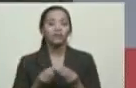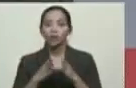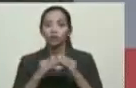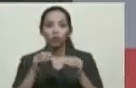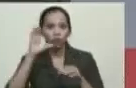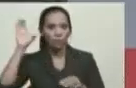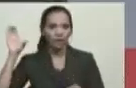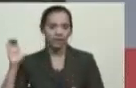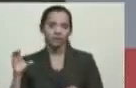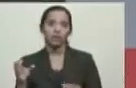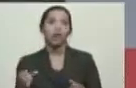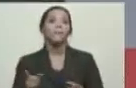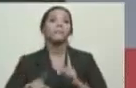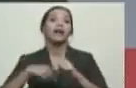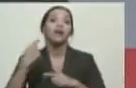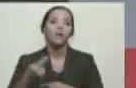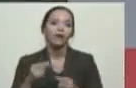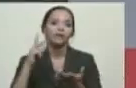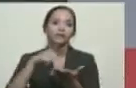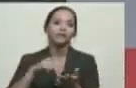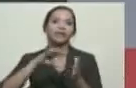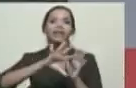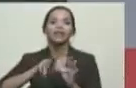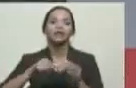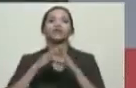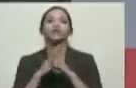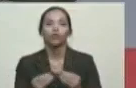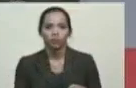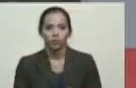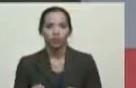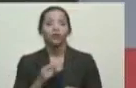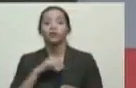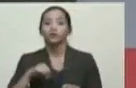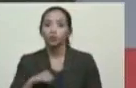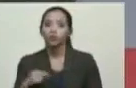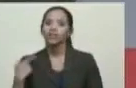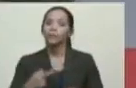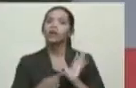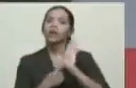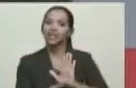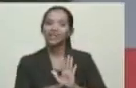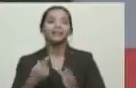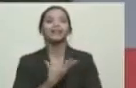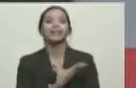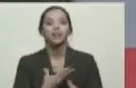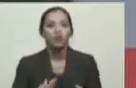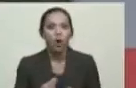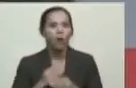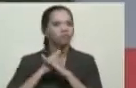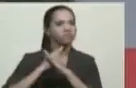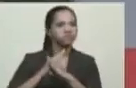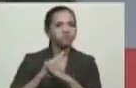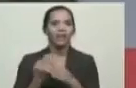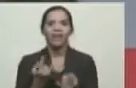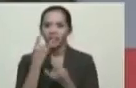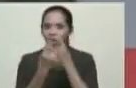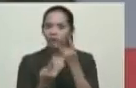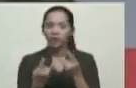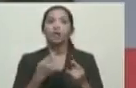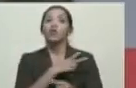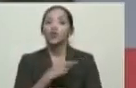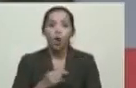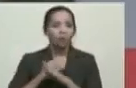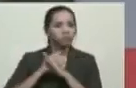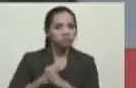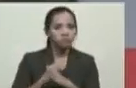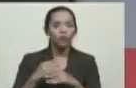países, para luego ellos entrar y quitarnos todo. Nosotros somos los que tenemos que dar el ejemplo de que no vamos a caer en la provocación, no vamos